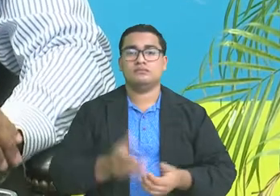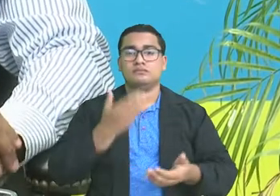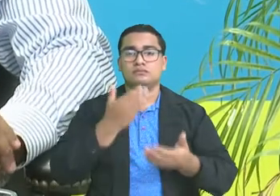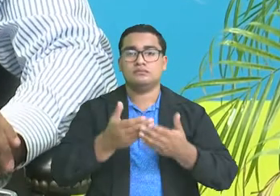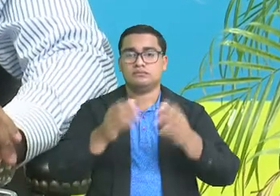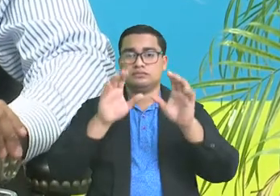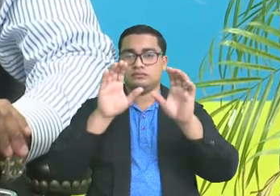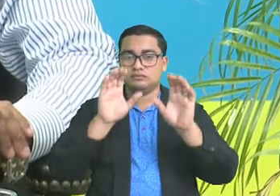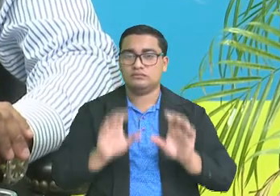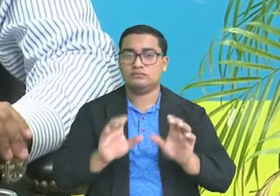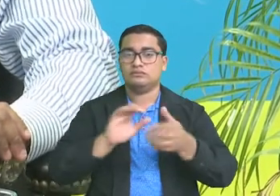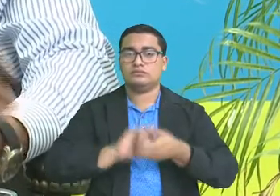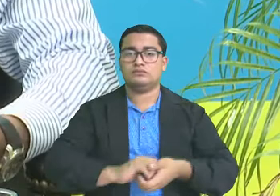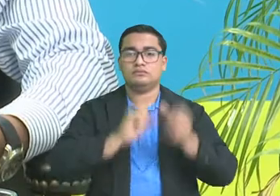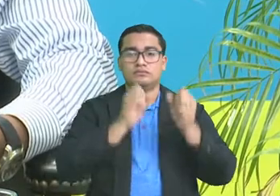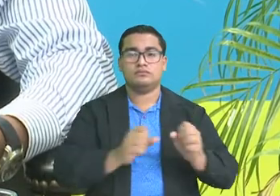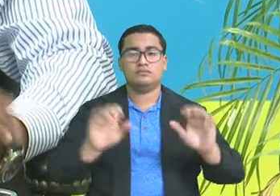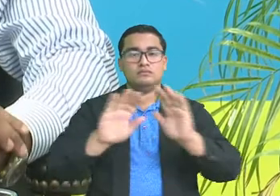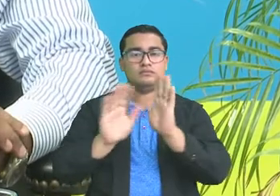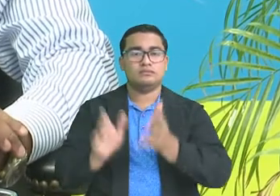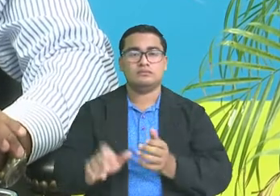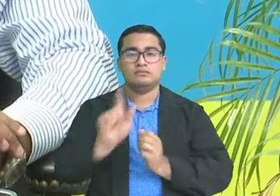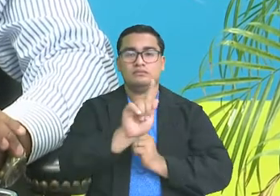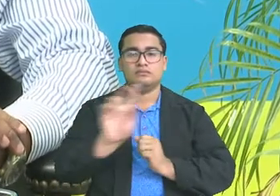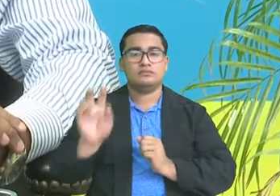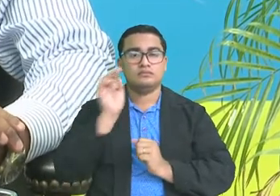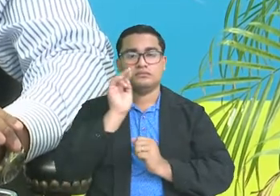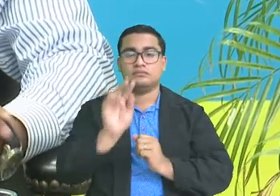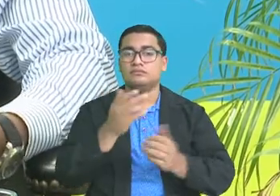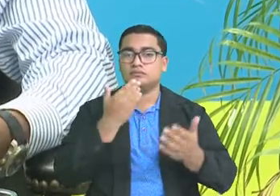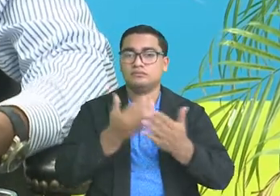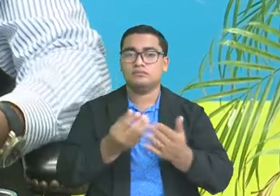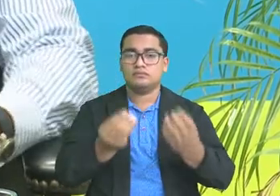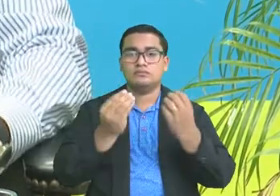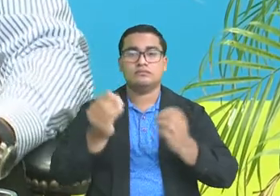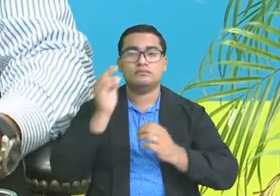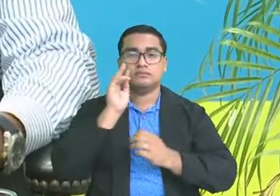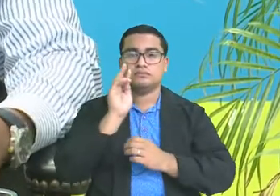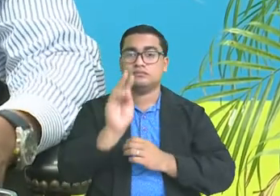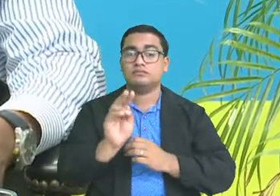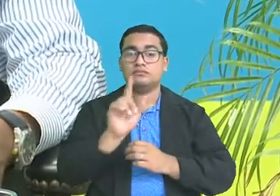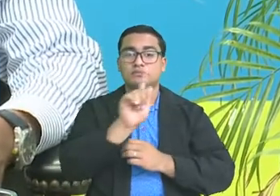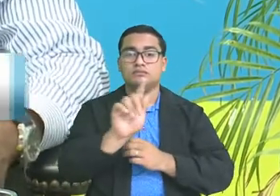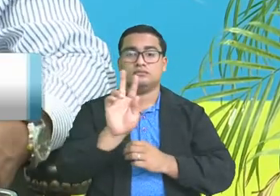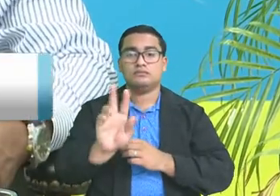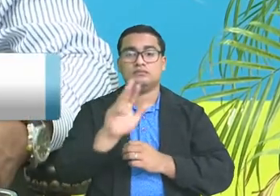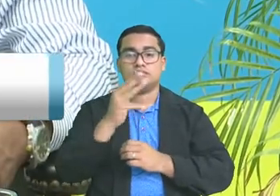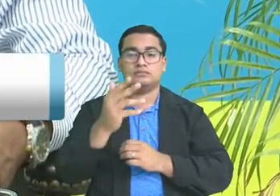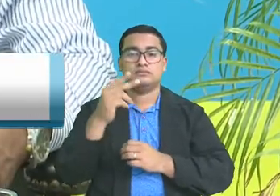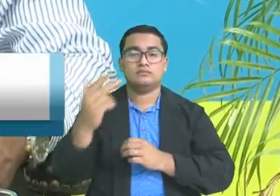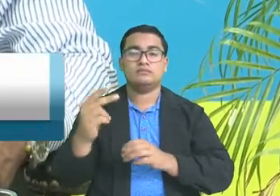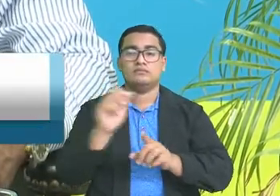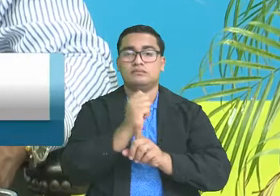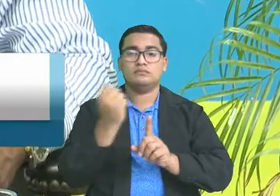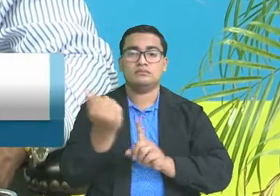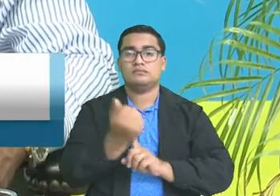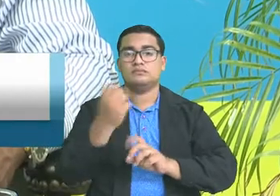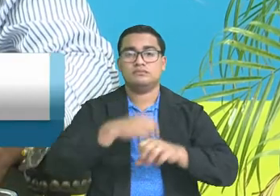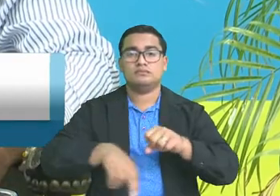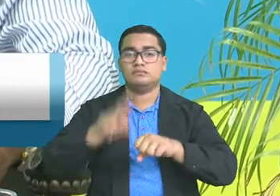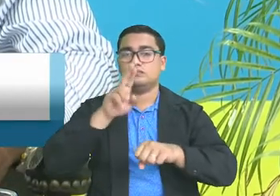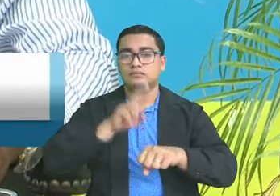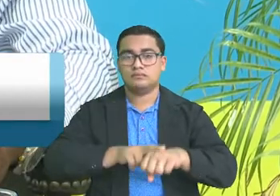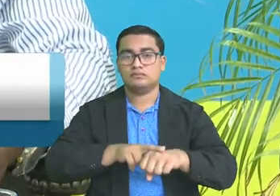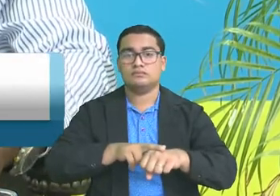Muy buenas tardes, amigos y amigas televidentes. Muchas gracias por su excelente sintonía. El canal 98, el canal parlamentario, el canal de la